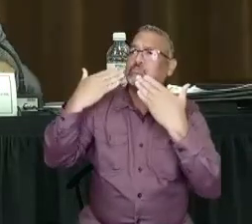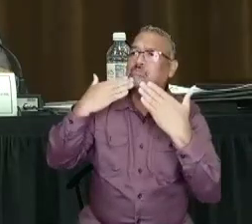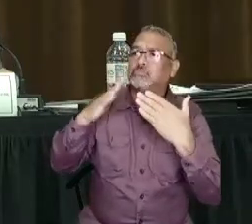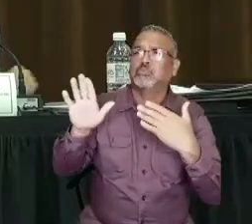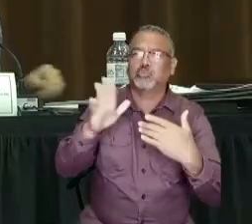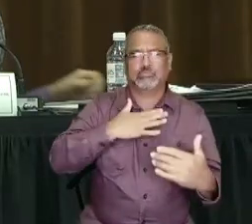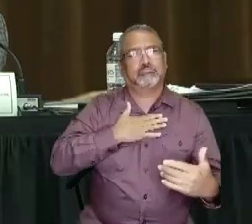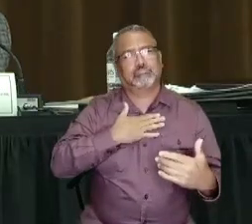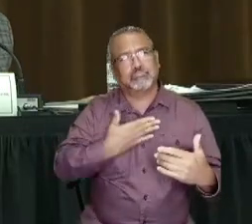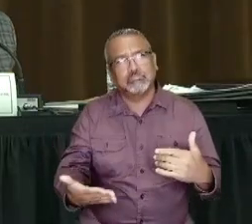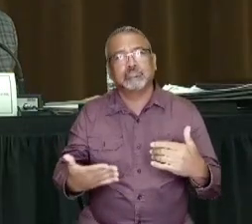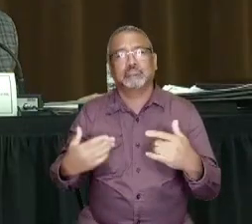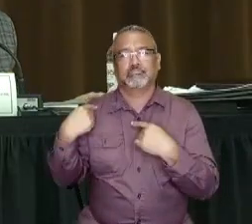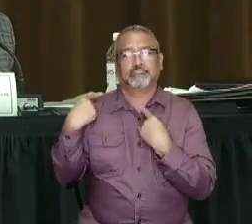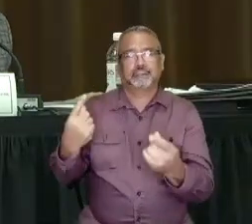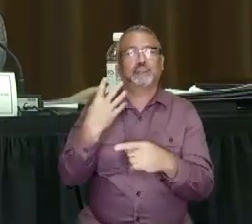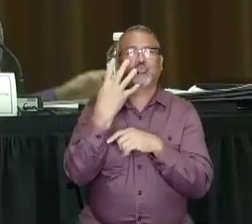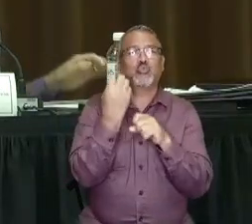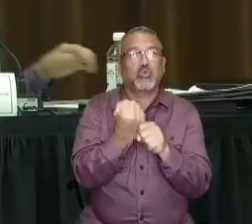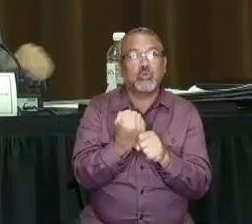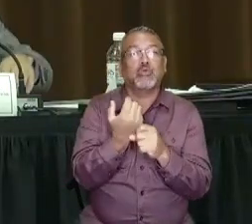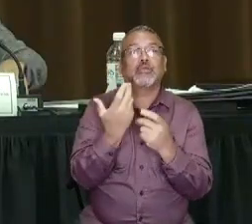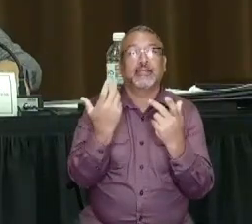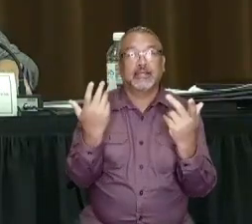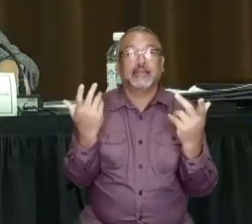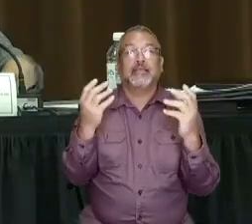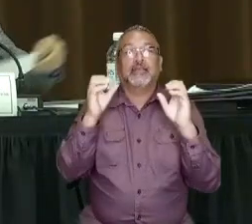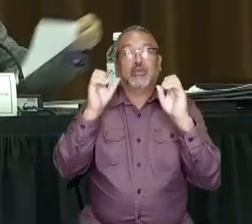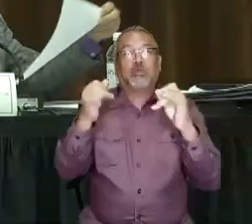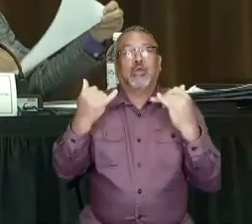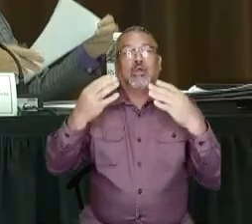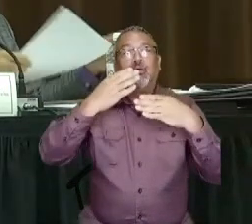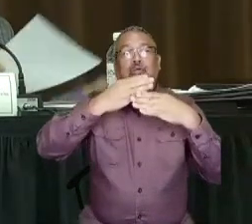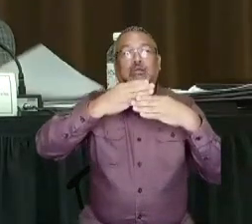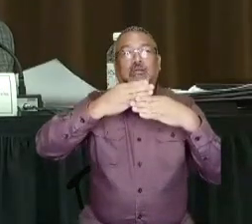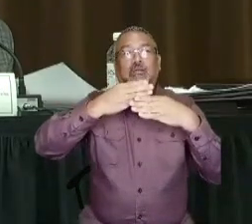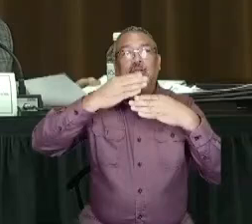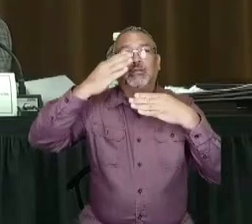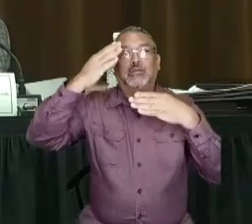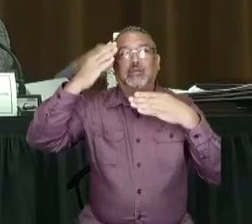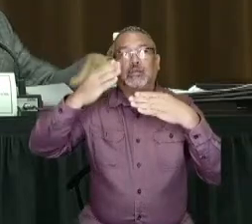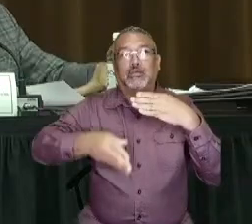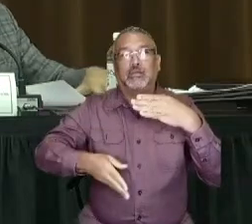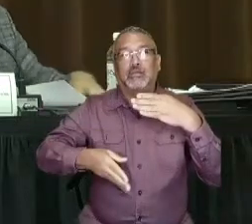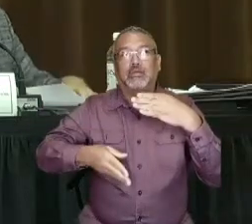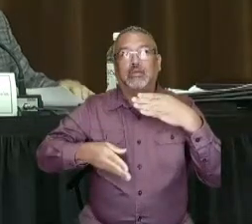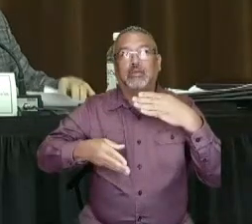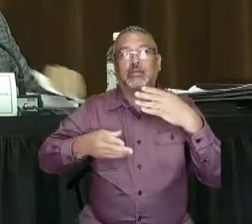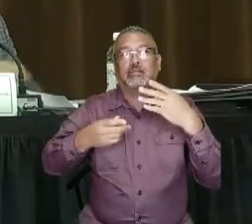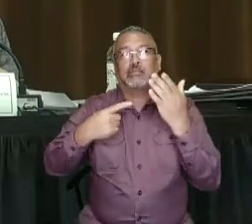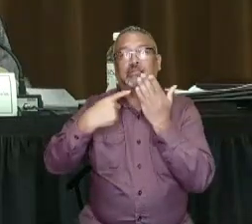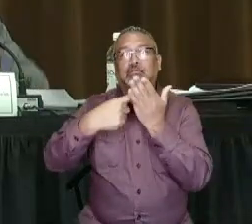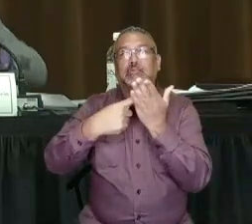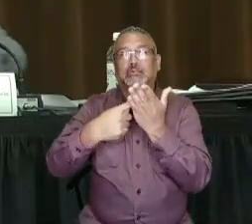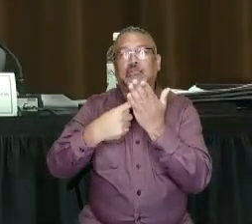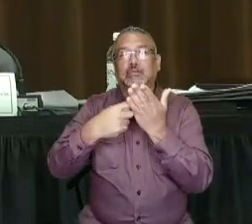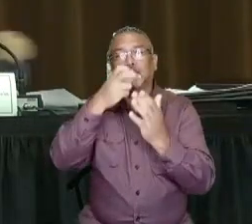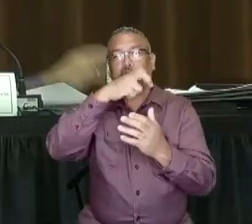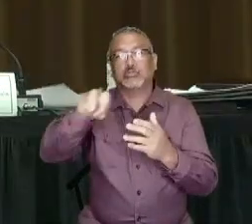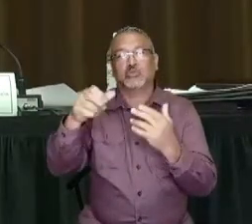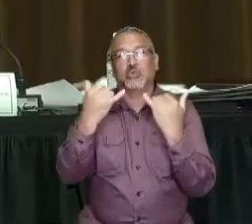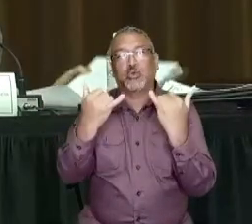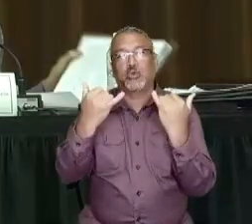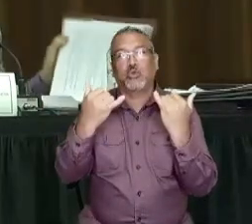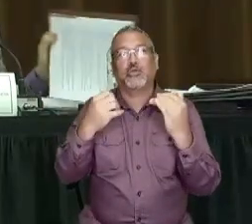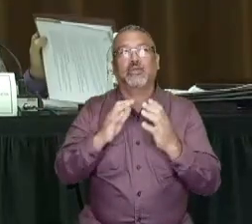compromiso de estos pasados 4 años Así que con esto vamos a dar por terminado entonces la la pista de transición del día de hoy se